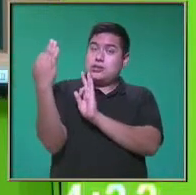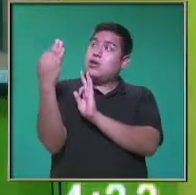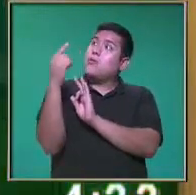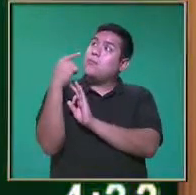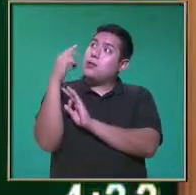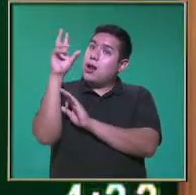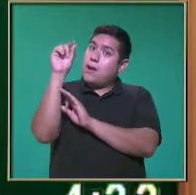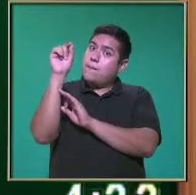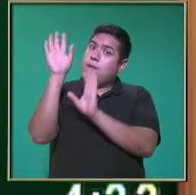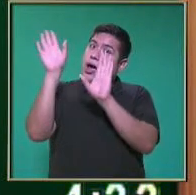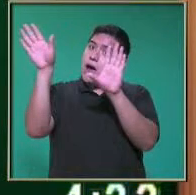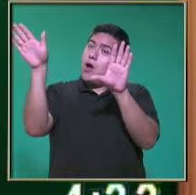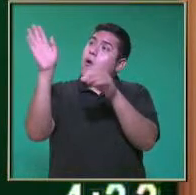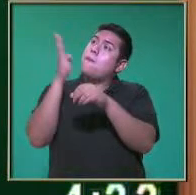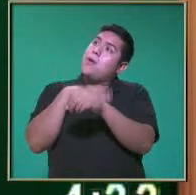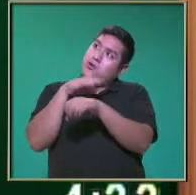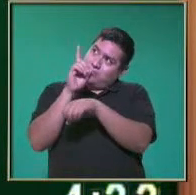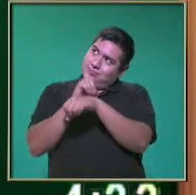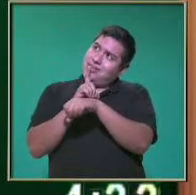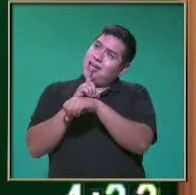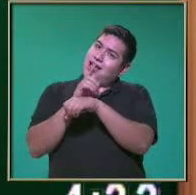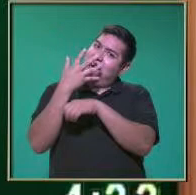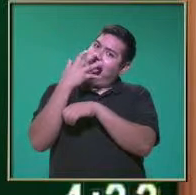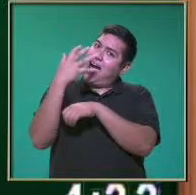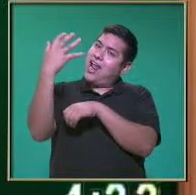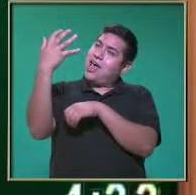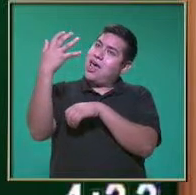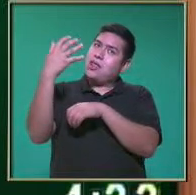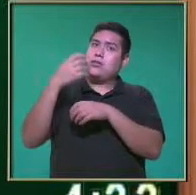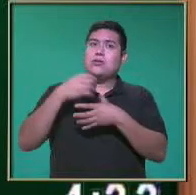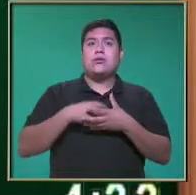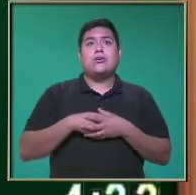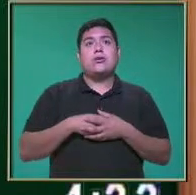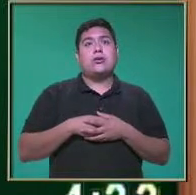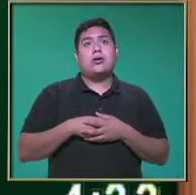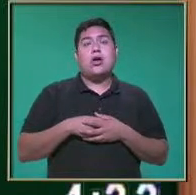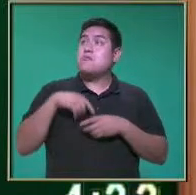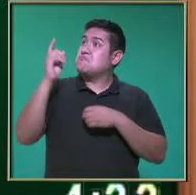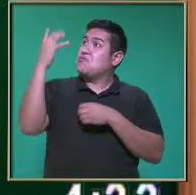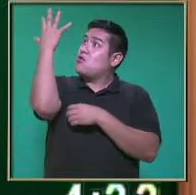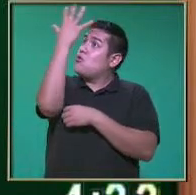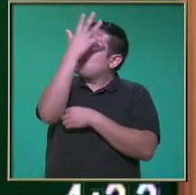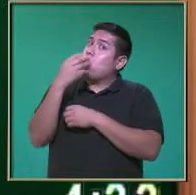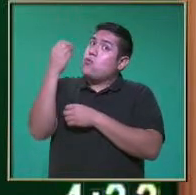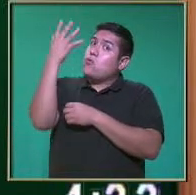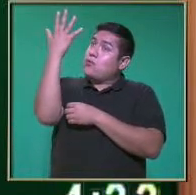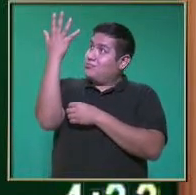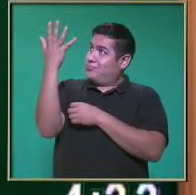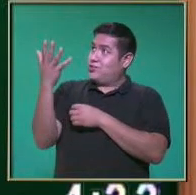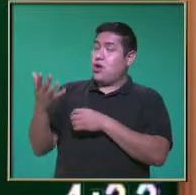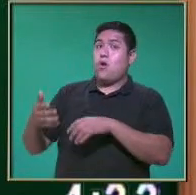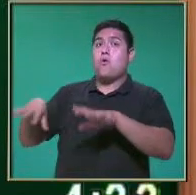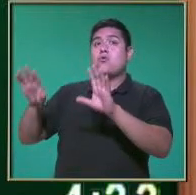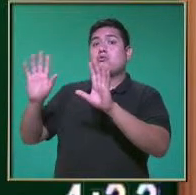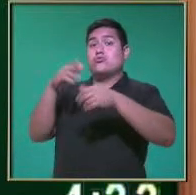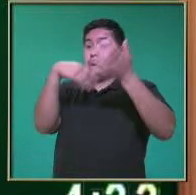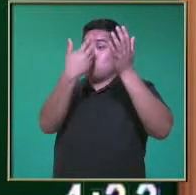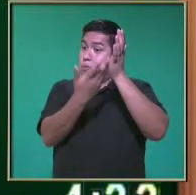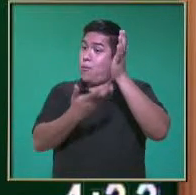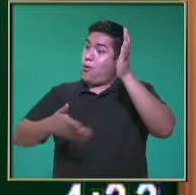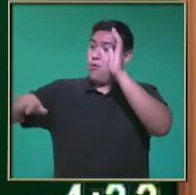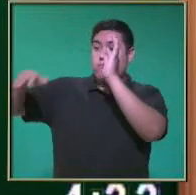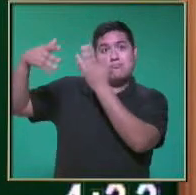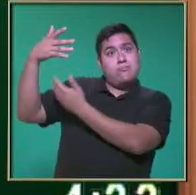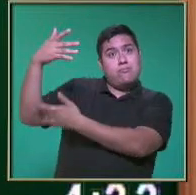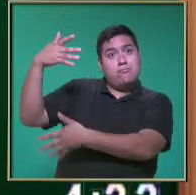días, señor cuervo, gritó. Qué bien luce hoy. Qué brillantes sus plumas.